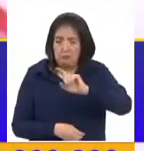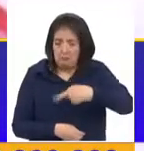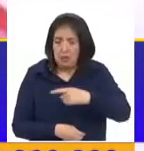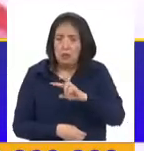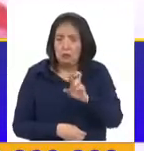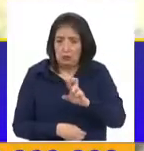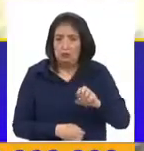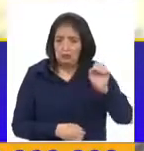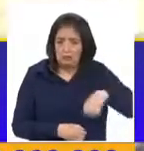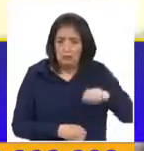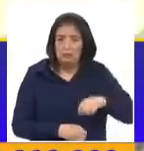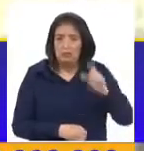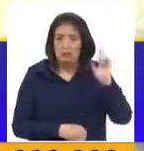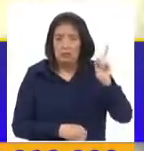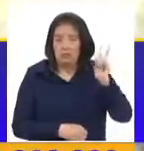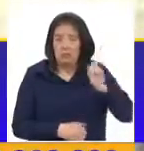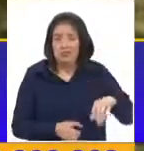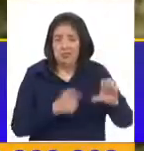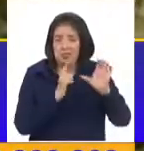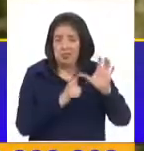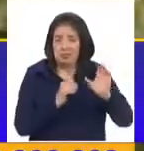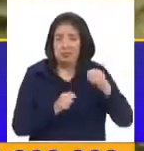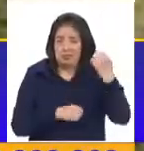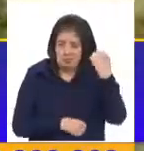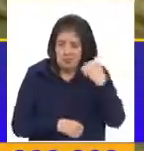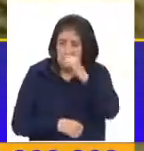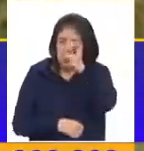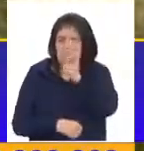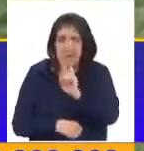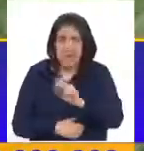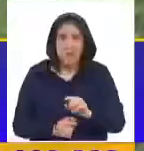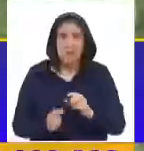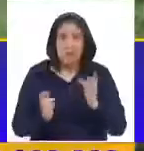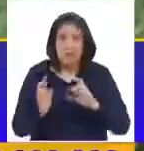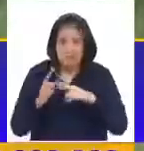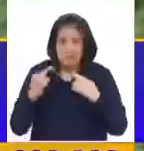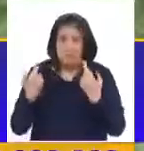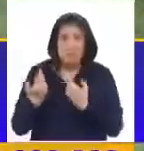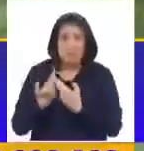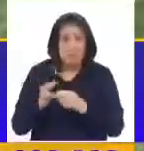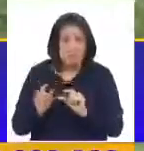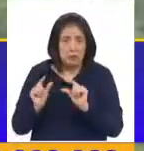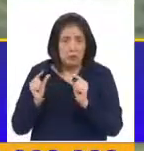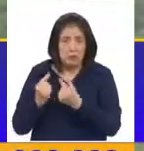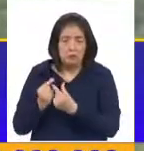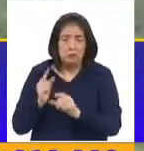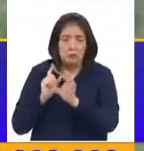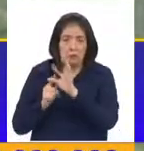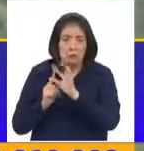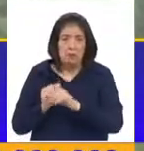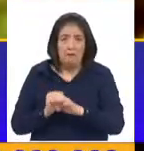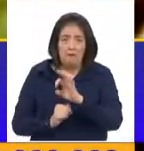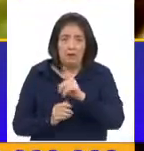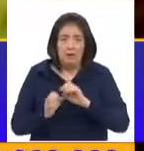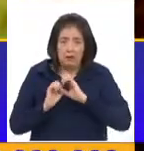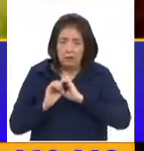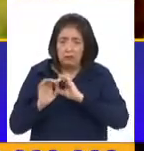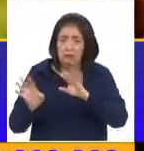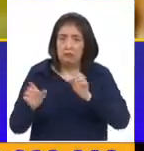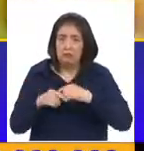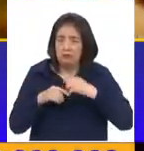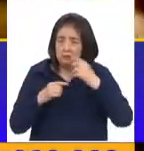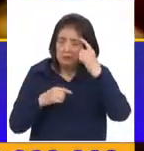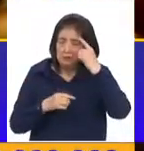los cabecillas terroristas a fin de viajar a Venezuela para reunirse con las FARC y difundir el llamado